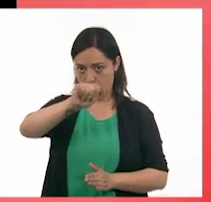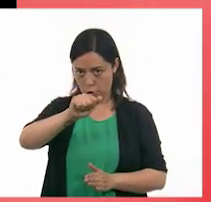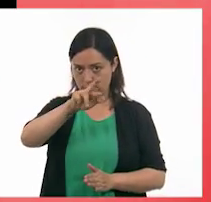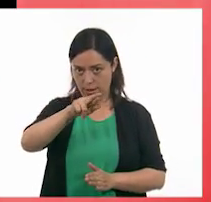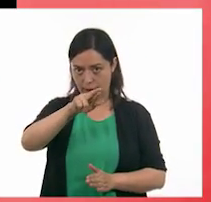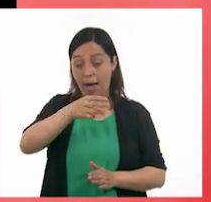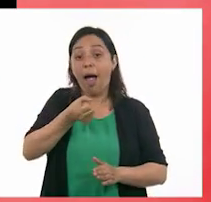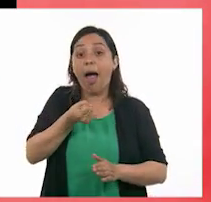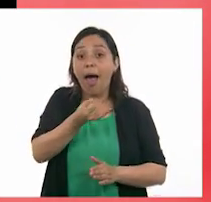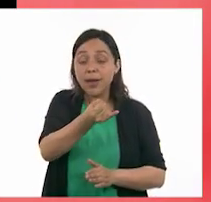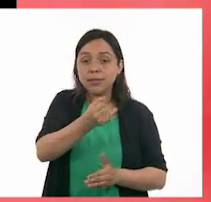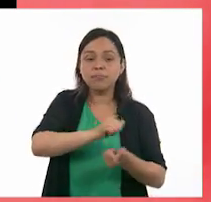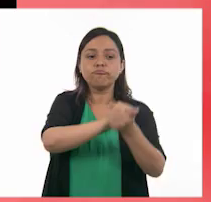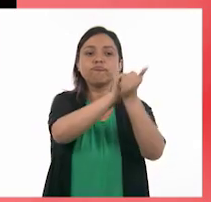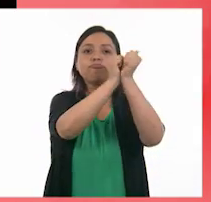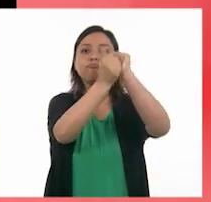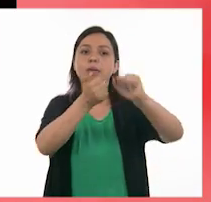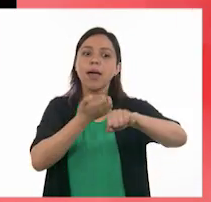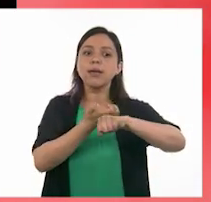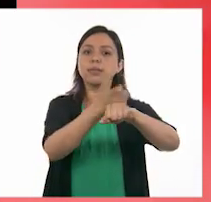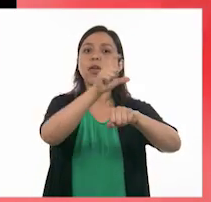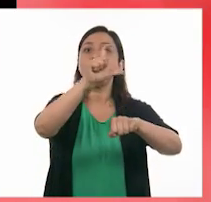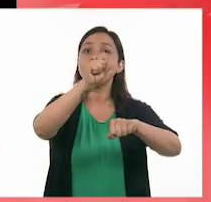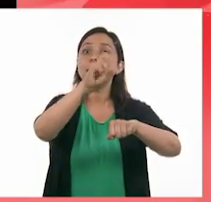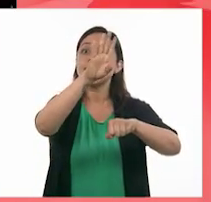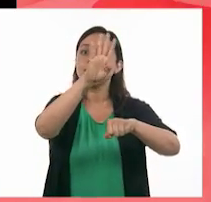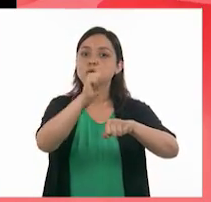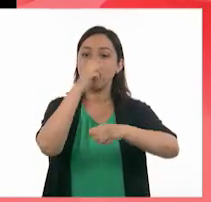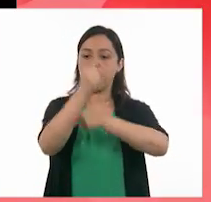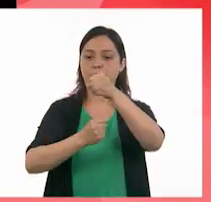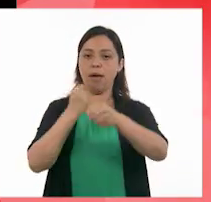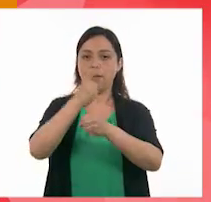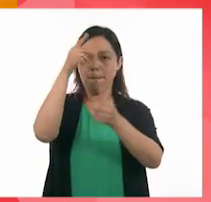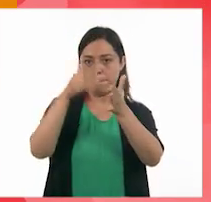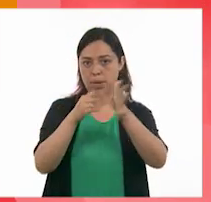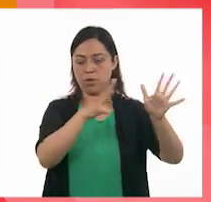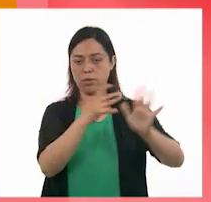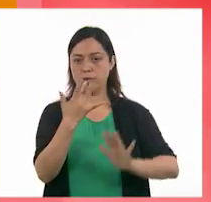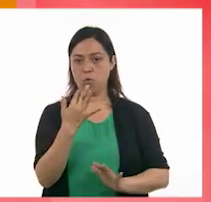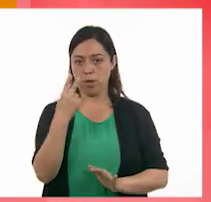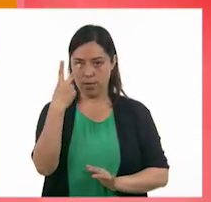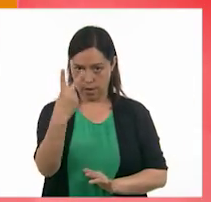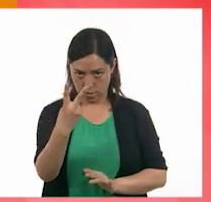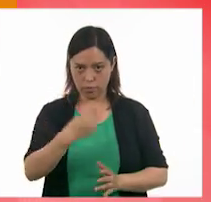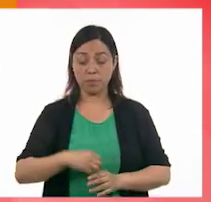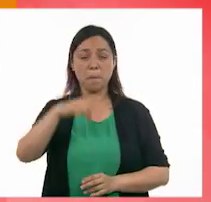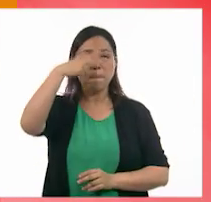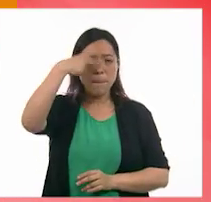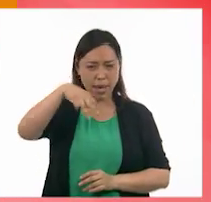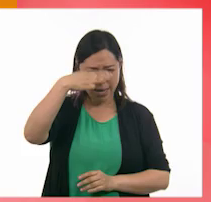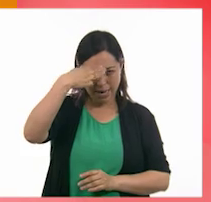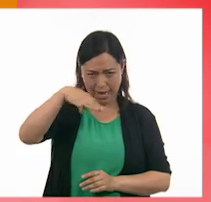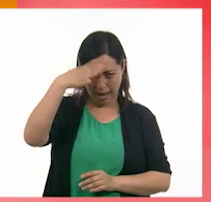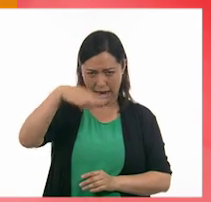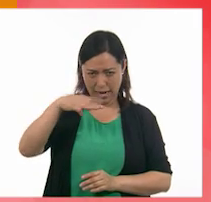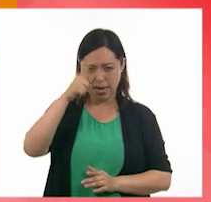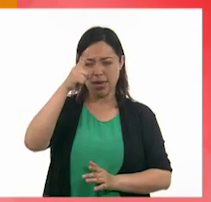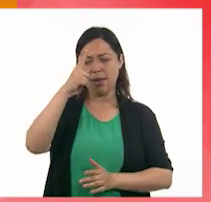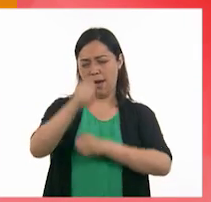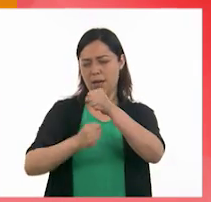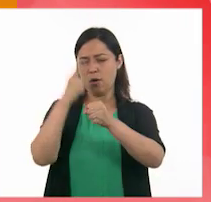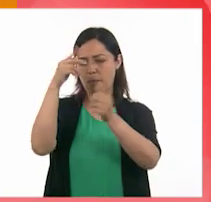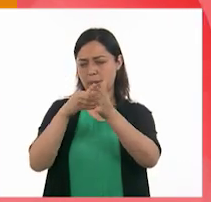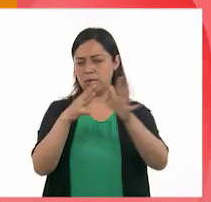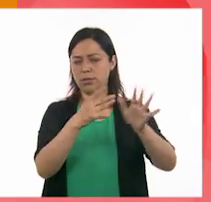como el Estado 29 en 1952. Mexicali desde 1953